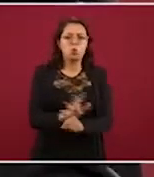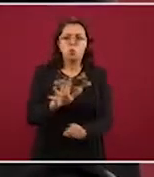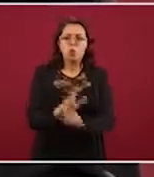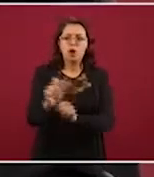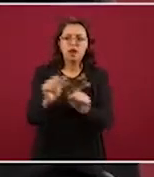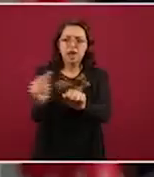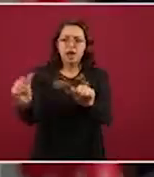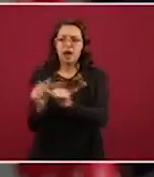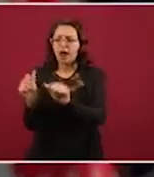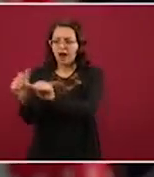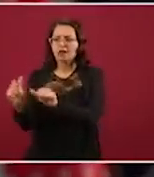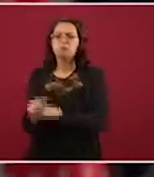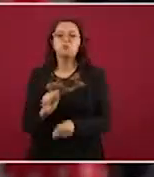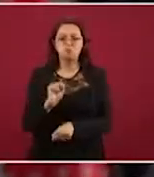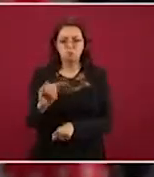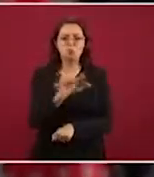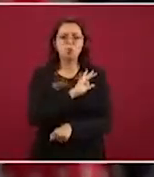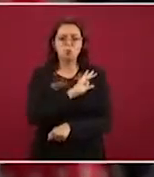iniciativa privada.